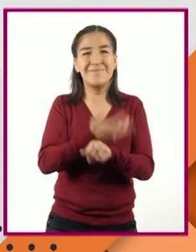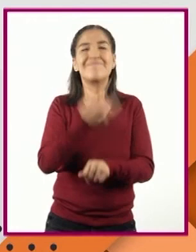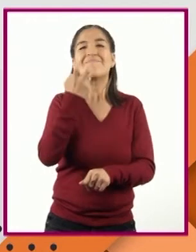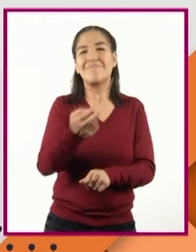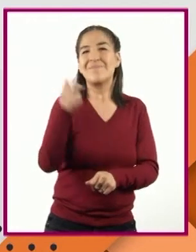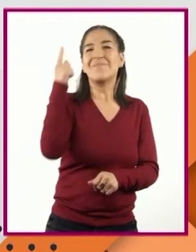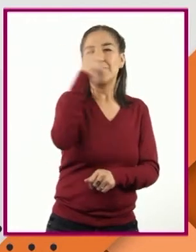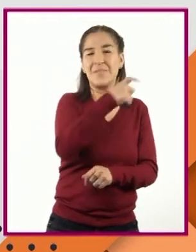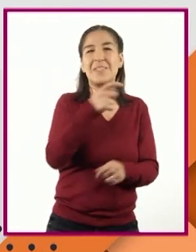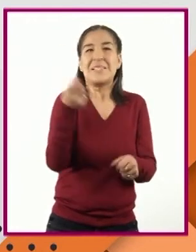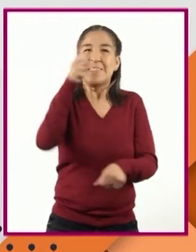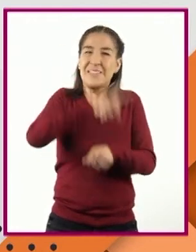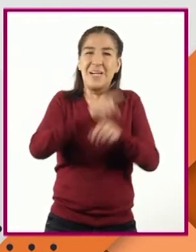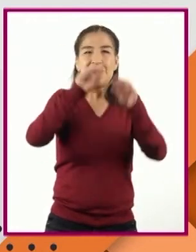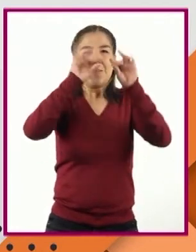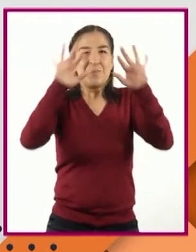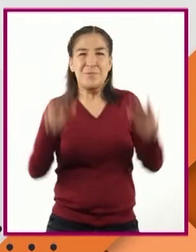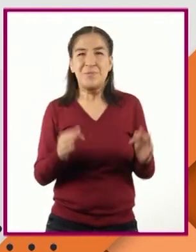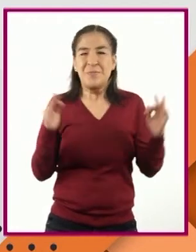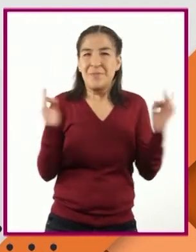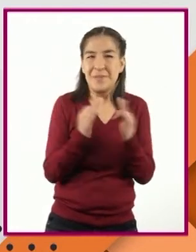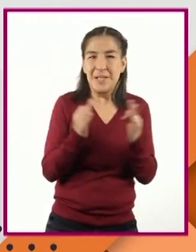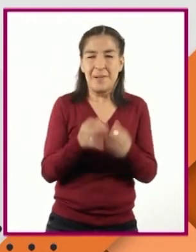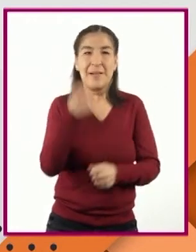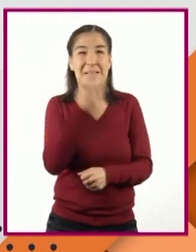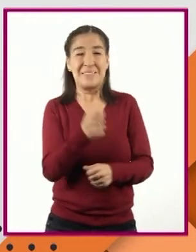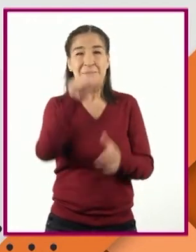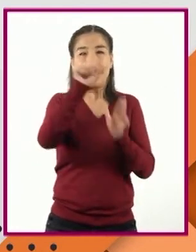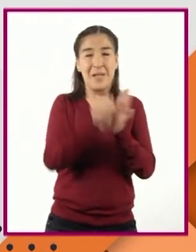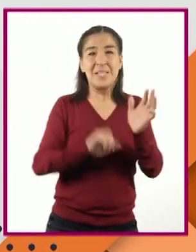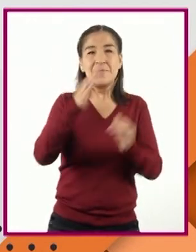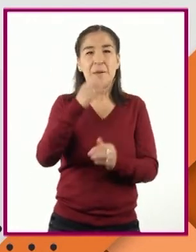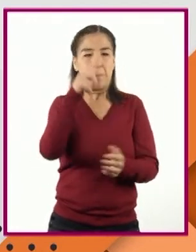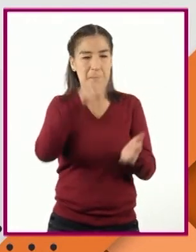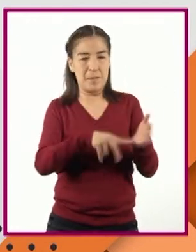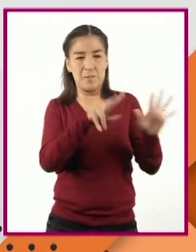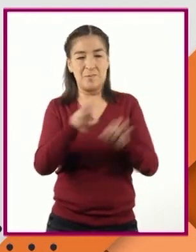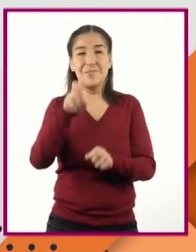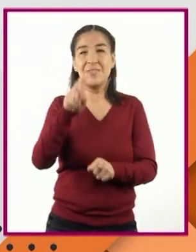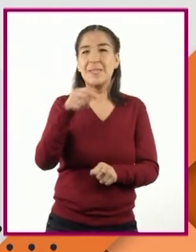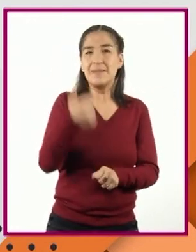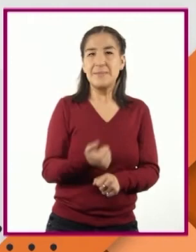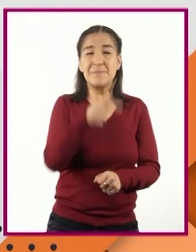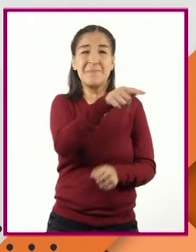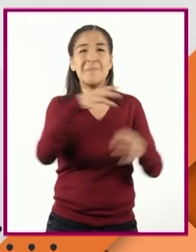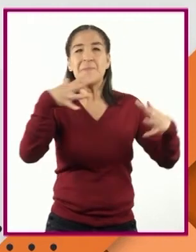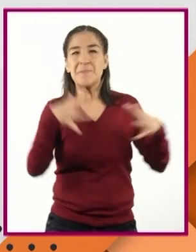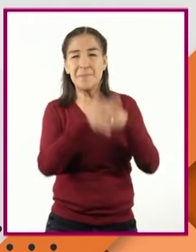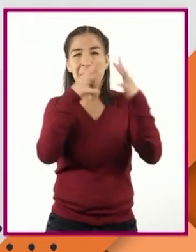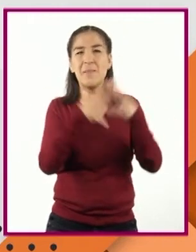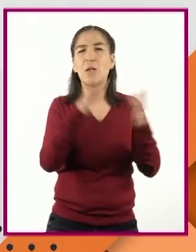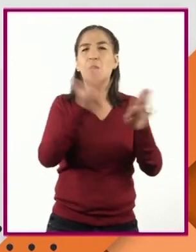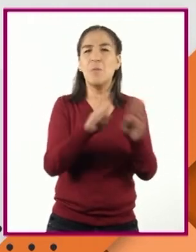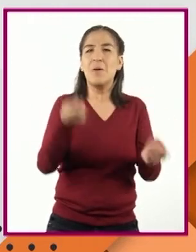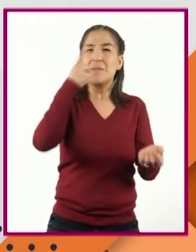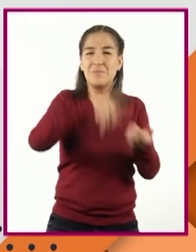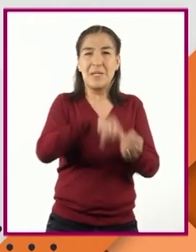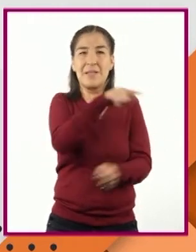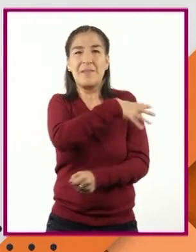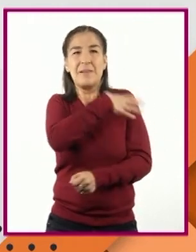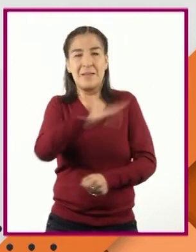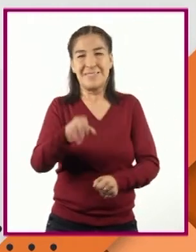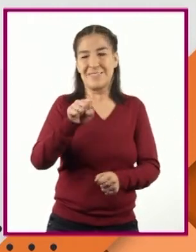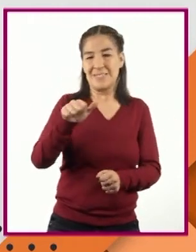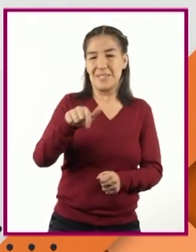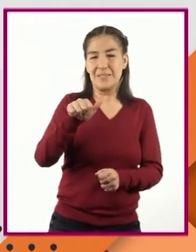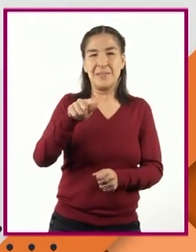hizo en pleno invierno. A lo largo del mes de febrero de 1836, las batallas que sostuvieron los generales